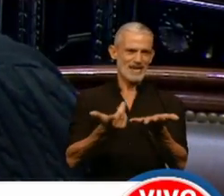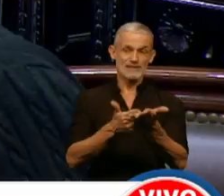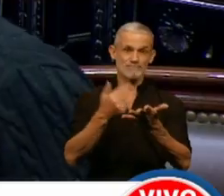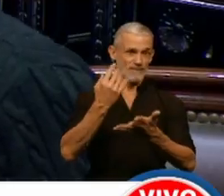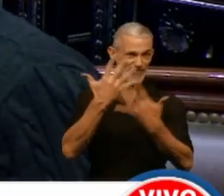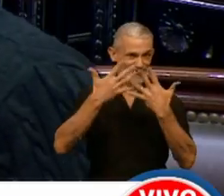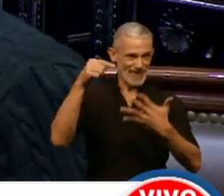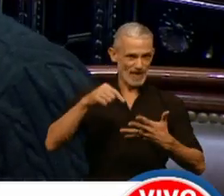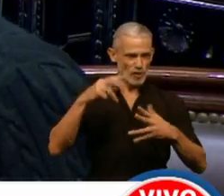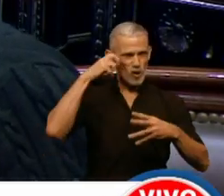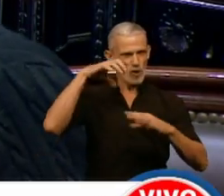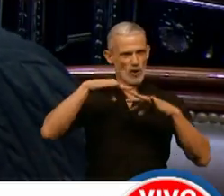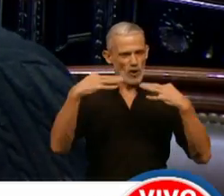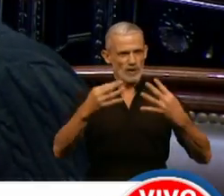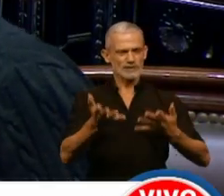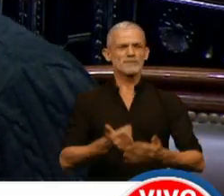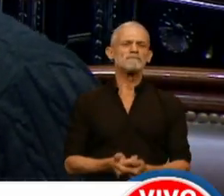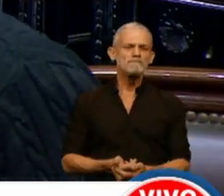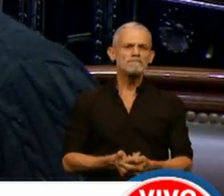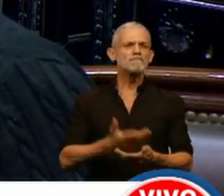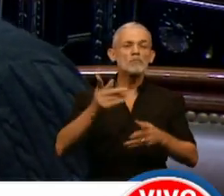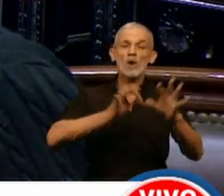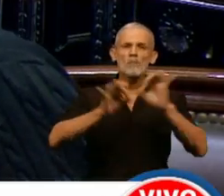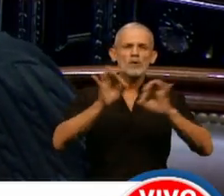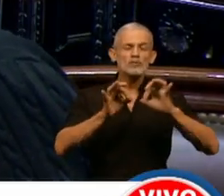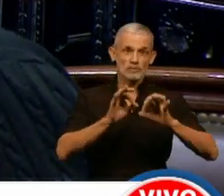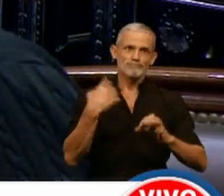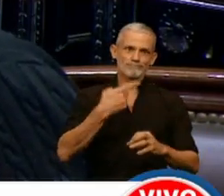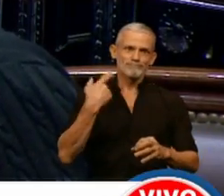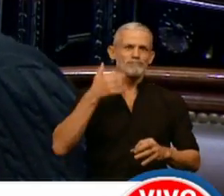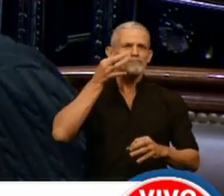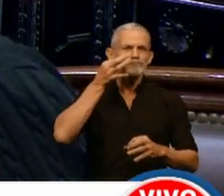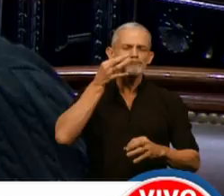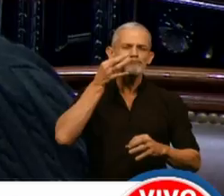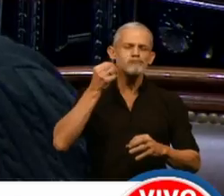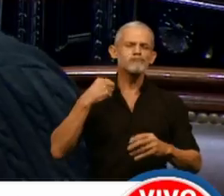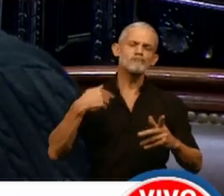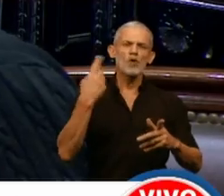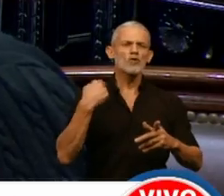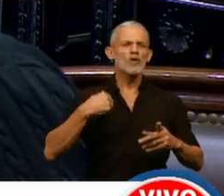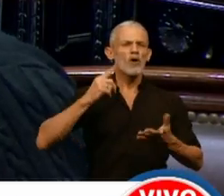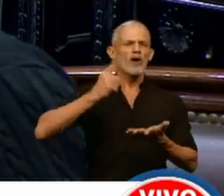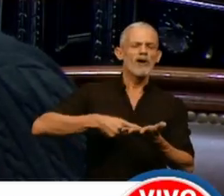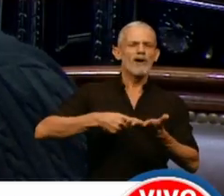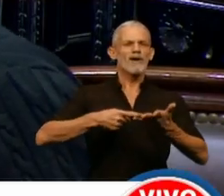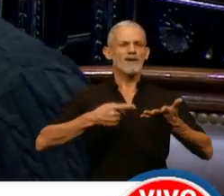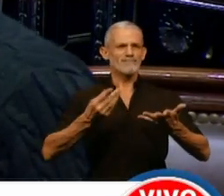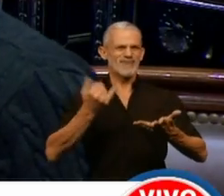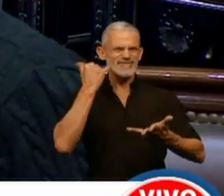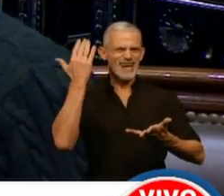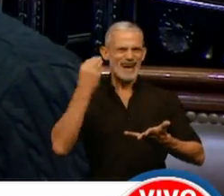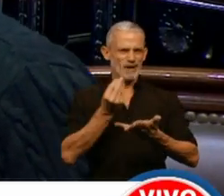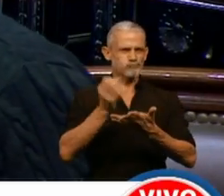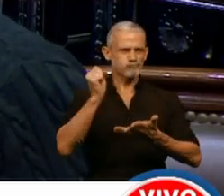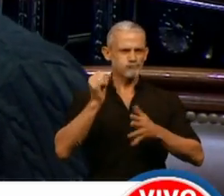este día un proyecto que aquellos que hemos tenido la posibilidad de tomar decisiones de gobernar de gestionar